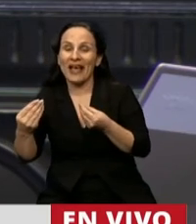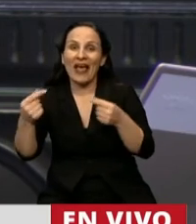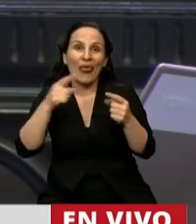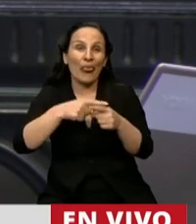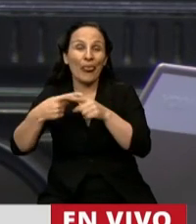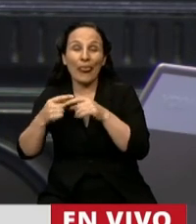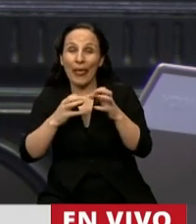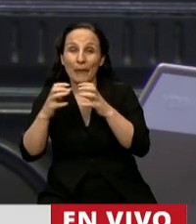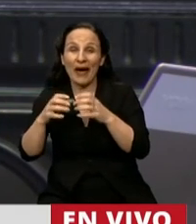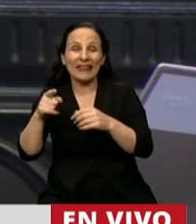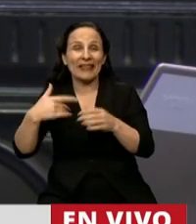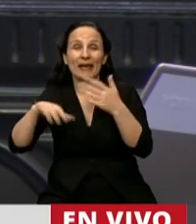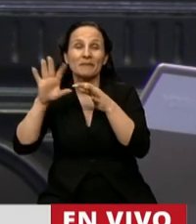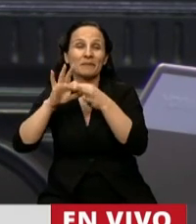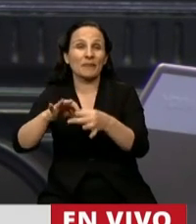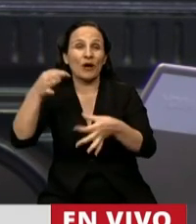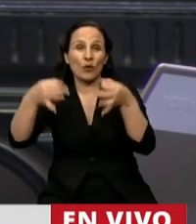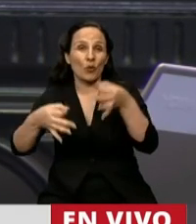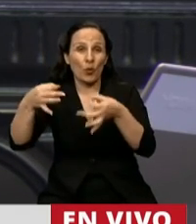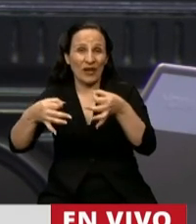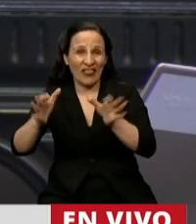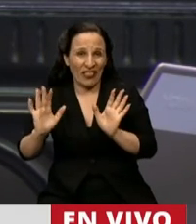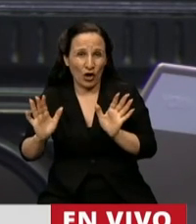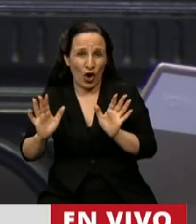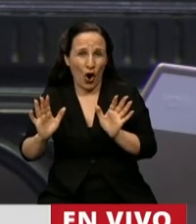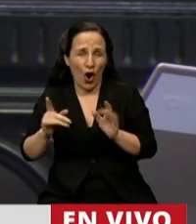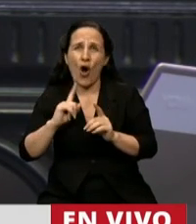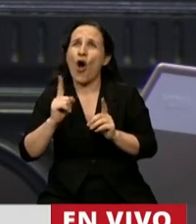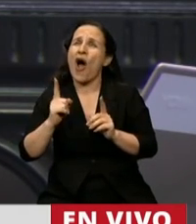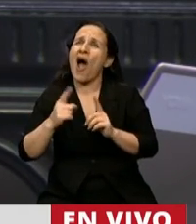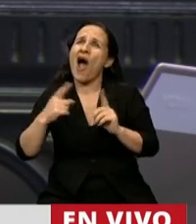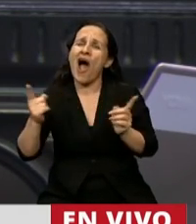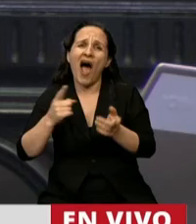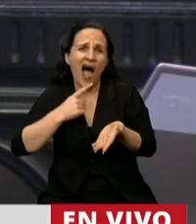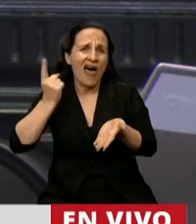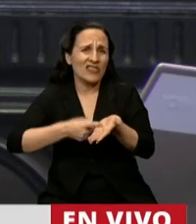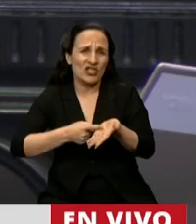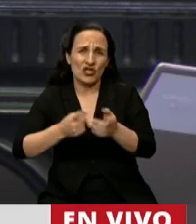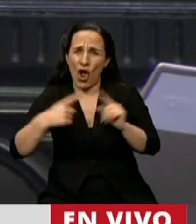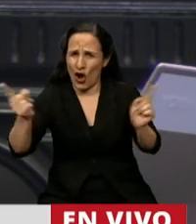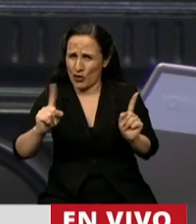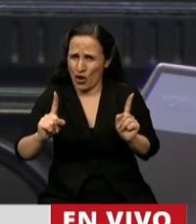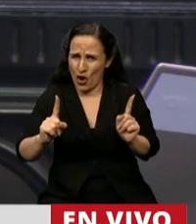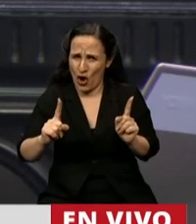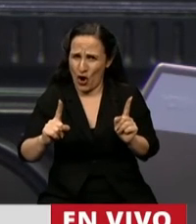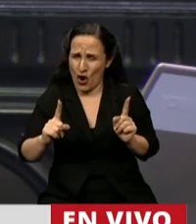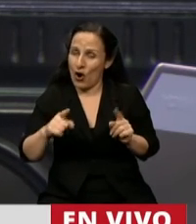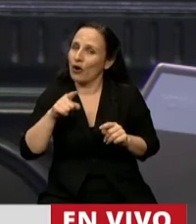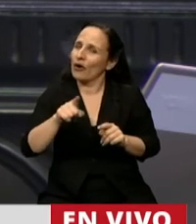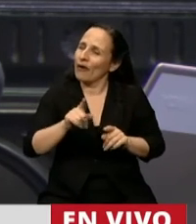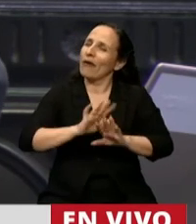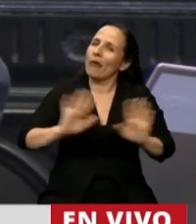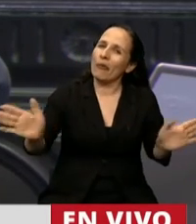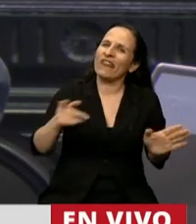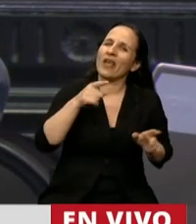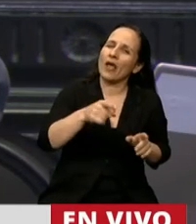es esencialmente jurídico, por lo que no debería demandar mucho tiempo el dictado de la sentencia y no se pretenda superar ese vicio